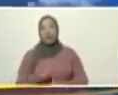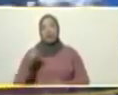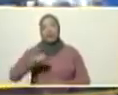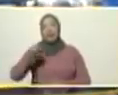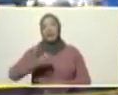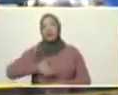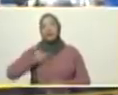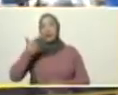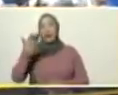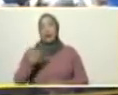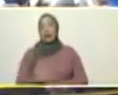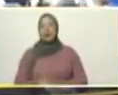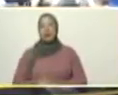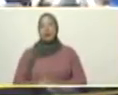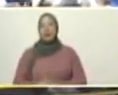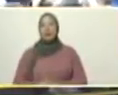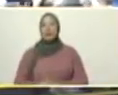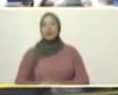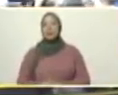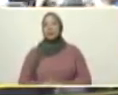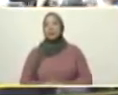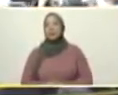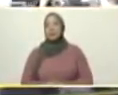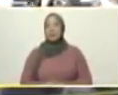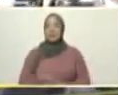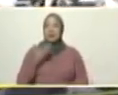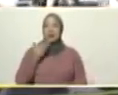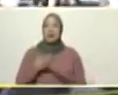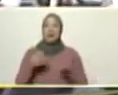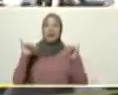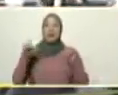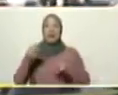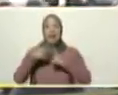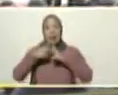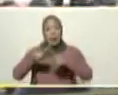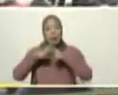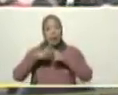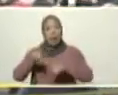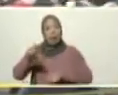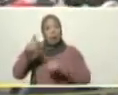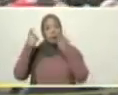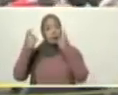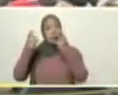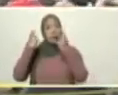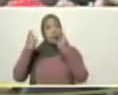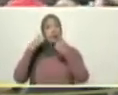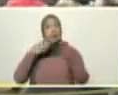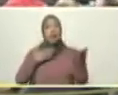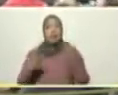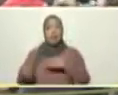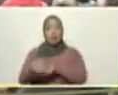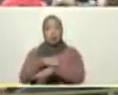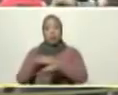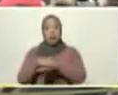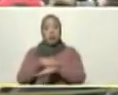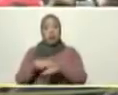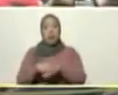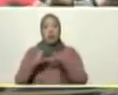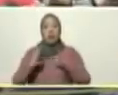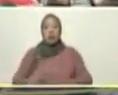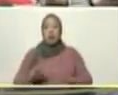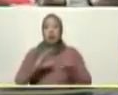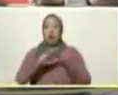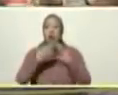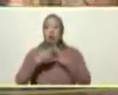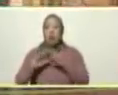vale. Se puede. Hay que aprender, mira, bien bueno. Gracias. Hacer un taller. Aquí está el ministro de las